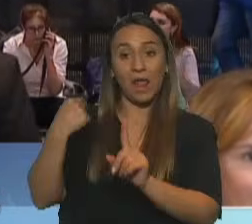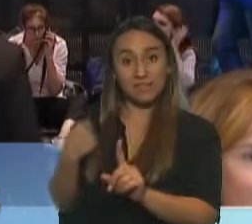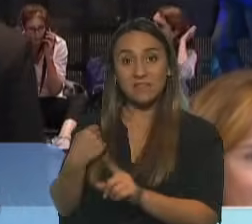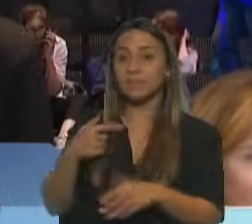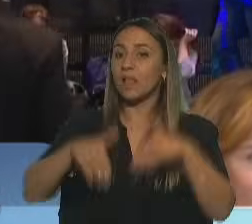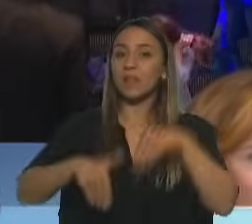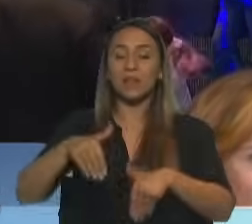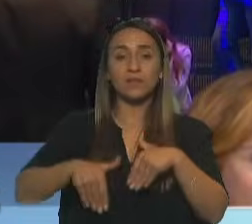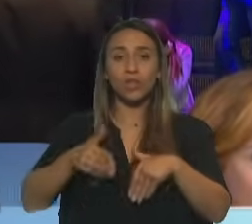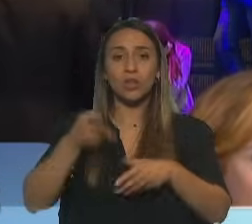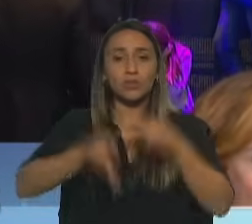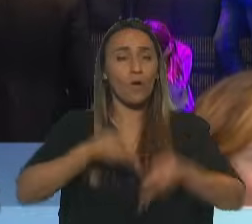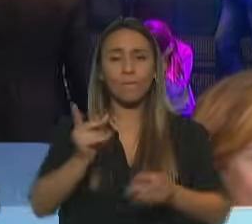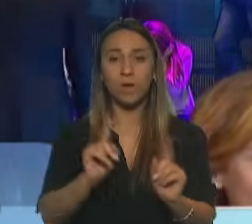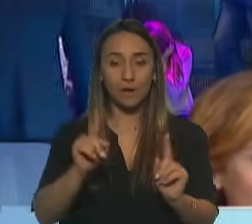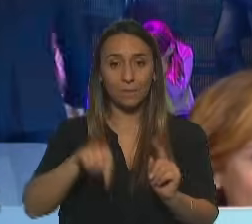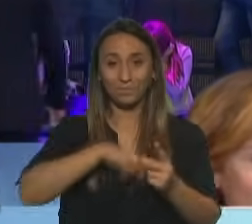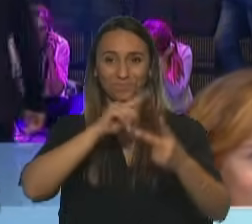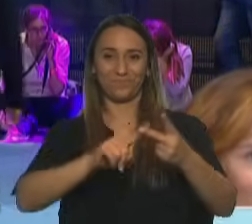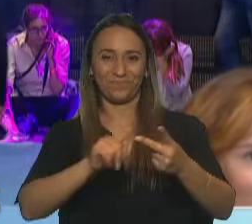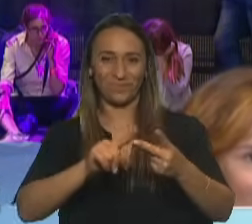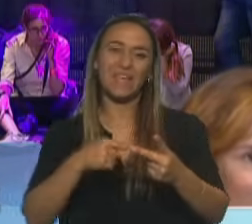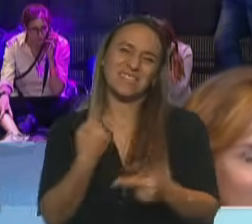primarias abiertas, simultáneas, obligatorias. Sabemos que una primaria,